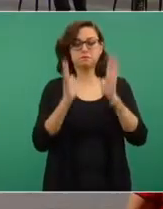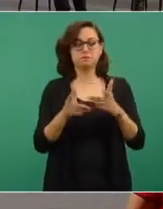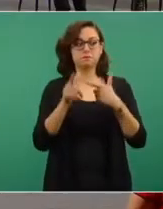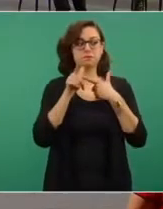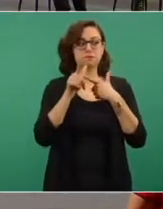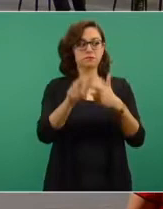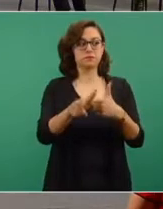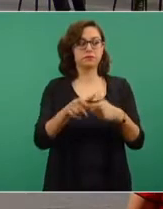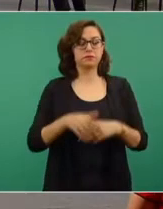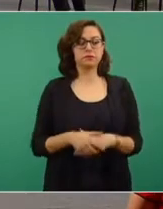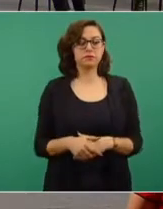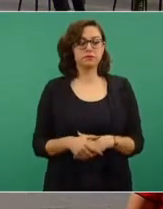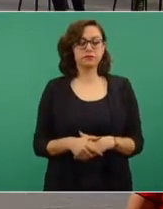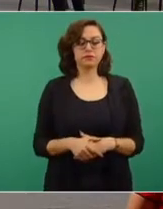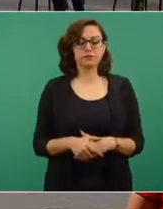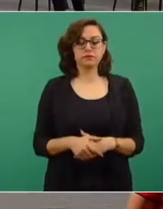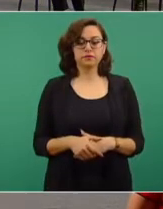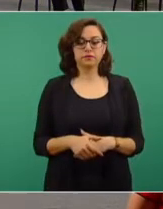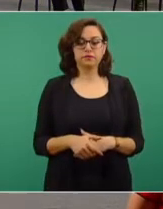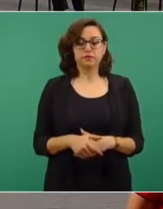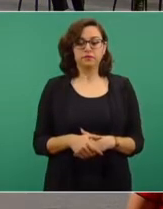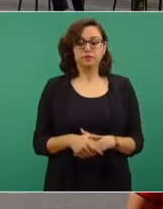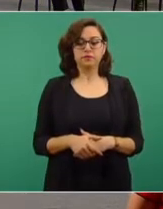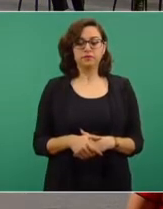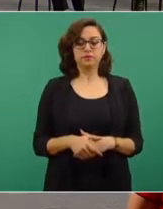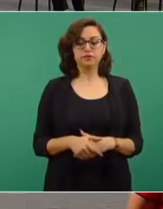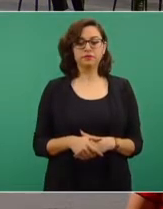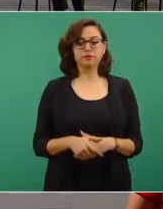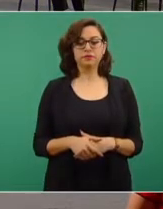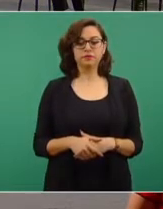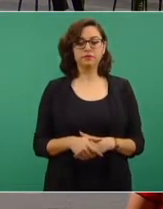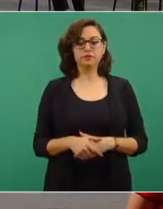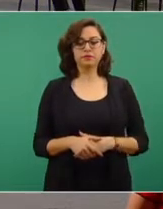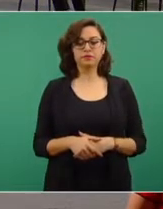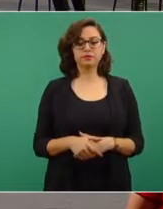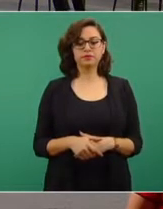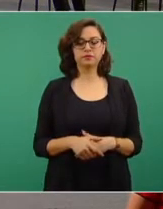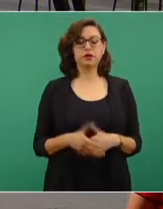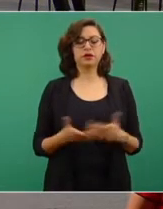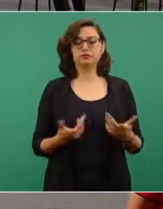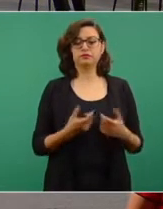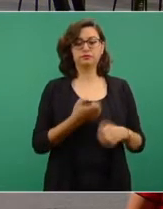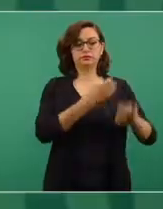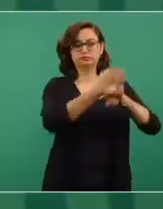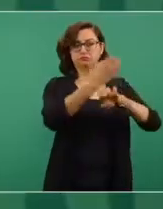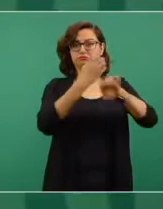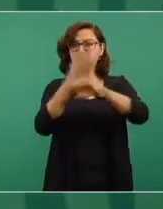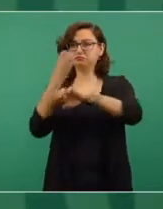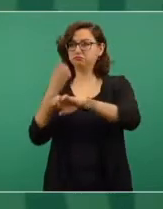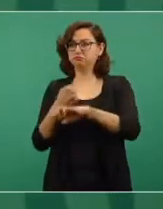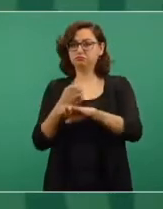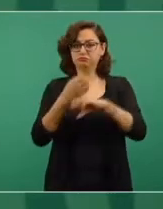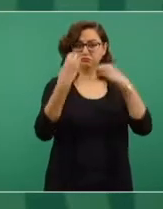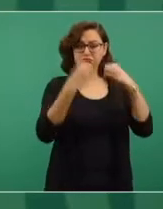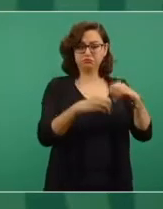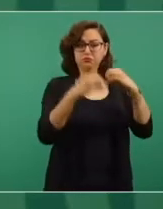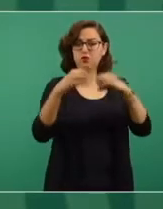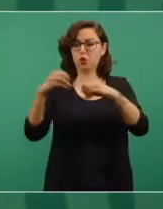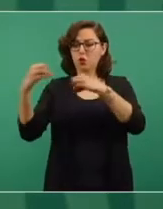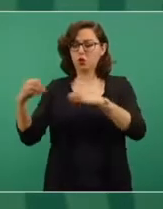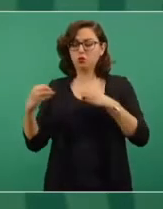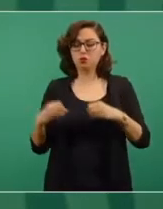Nacional de Salud. Y tenemos muy pocas entidades federativas ya con ocupaciones superiores